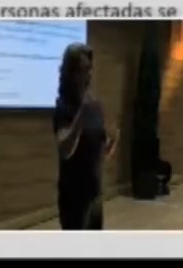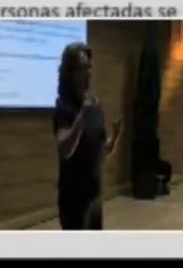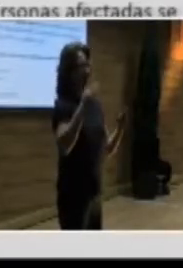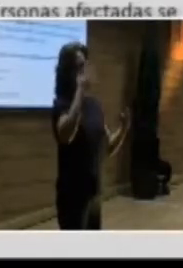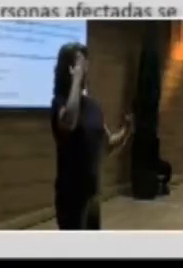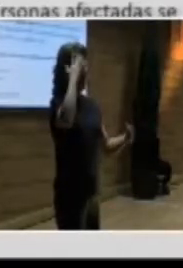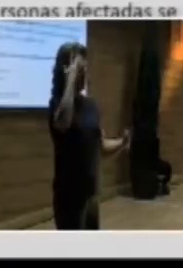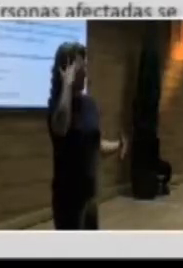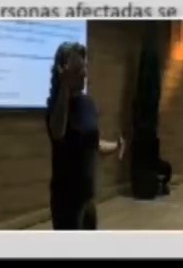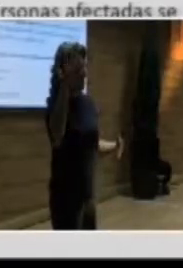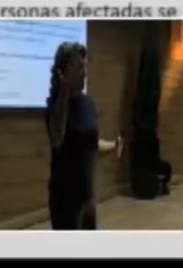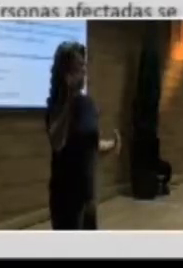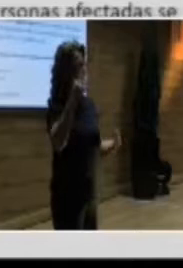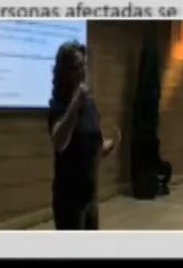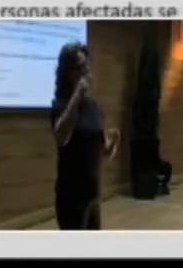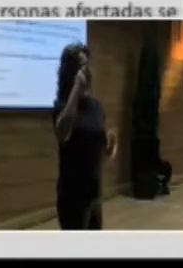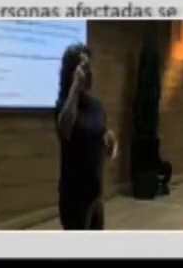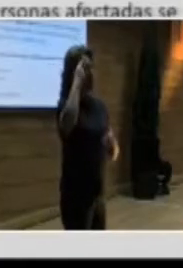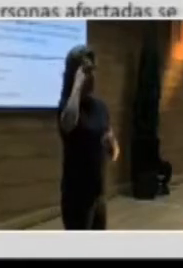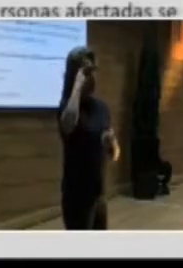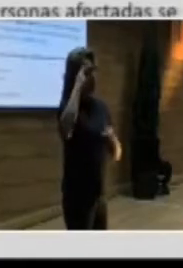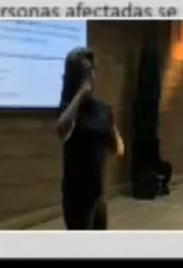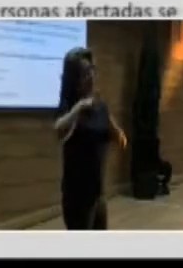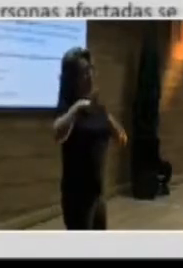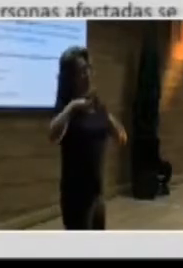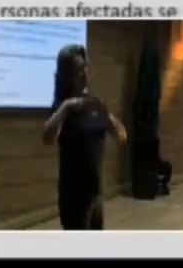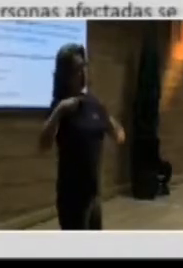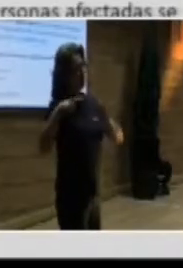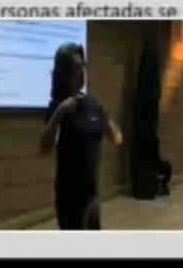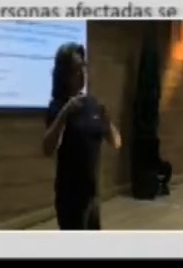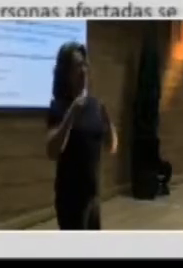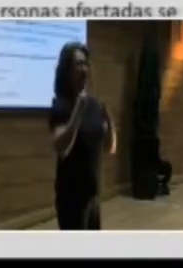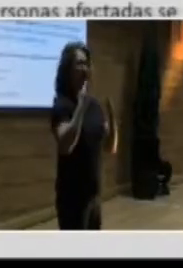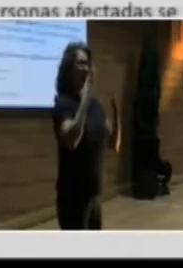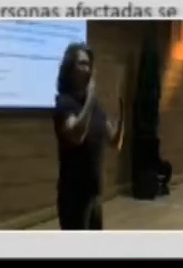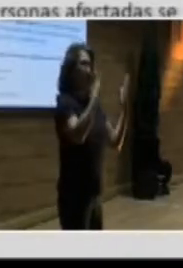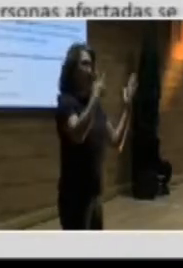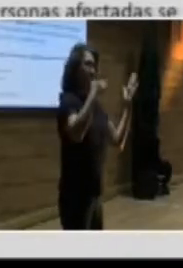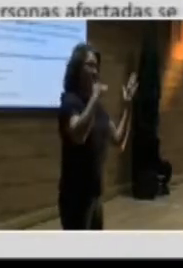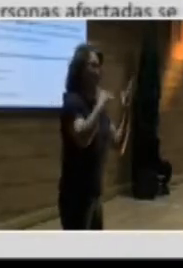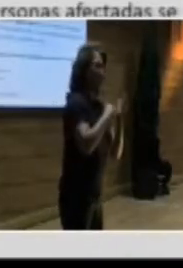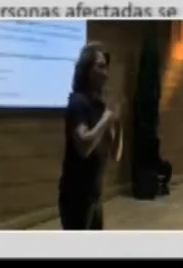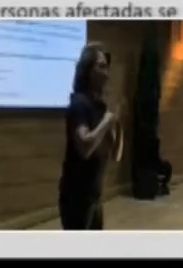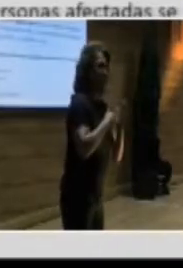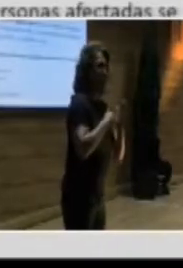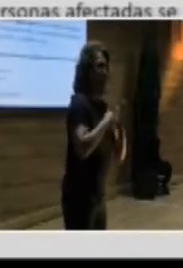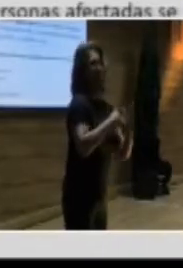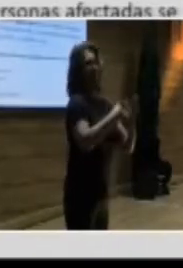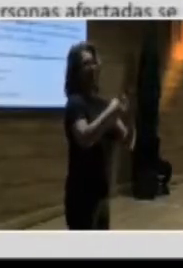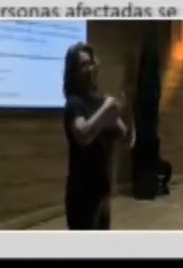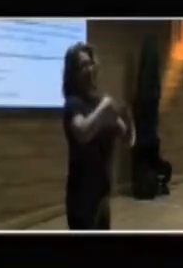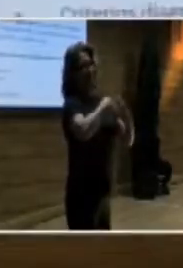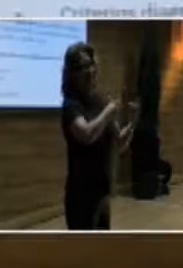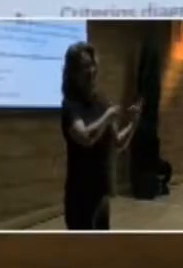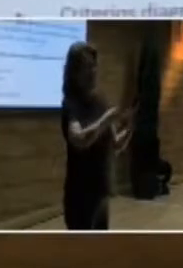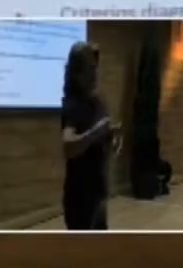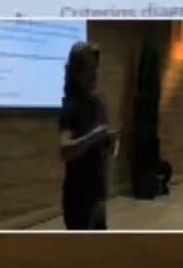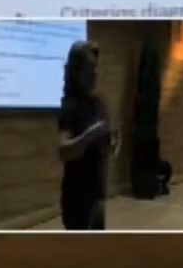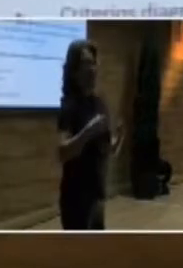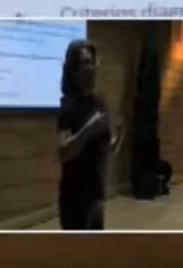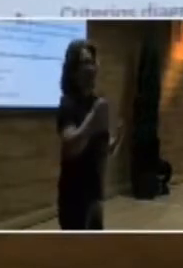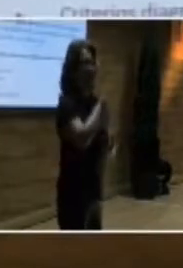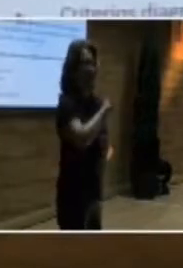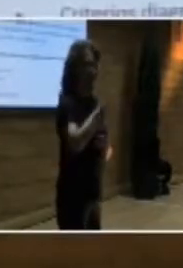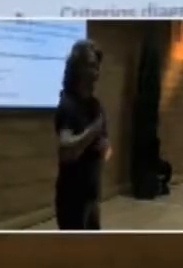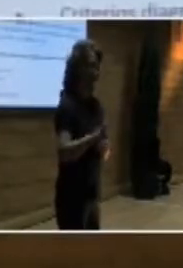demencia y deterioro cognitivo ligero, podemos hablar de 1.600.000 personas. Y deterioro cognitivo ligero, como saben, podría